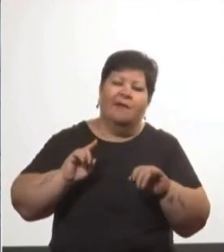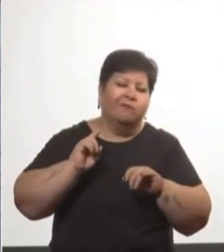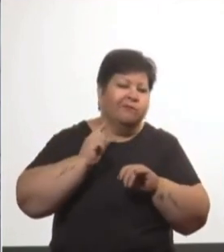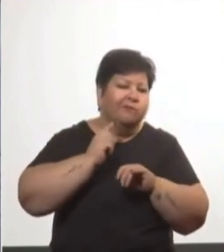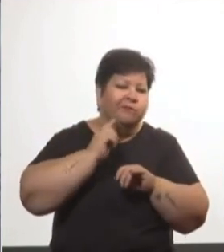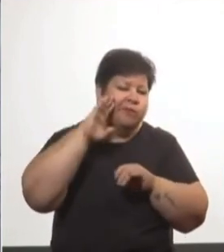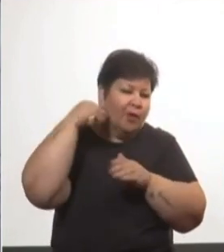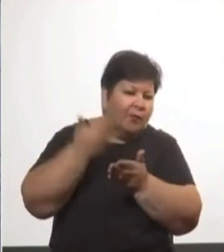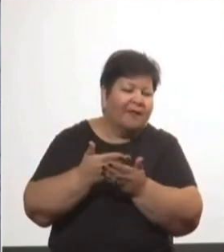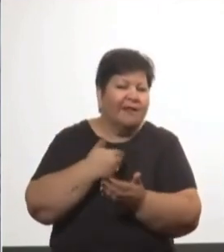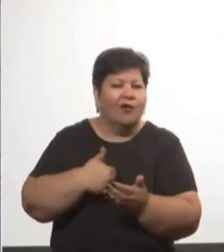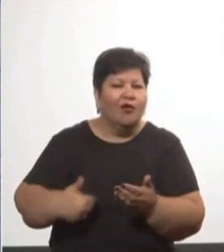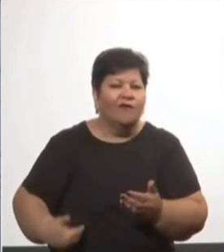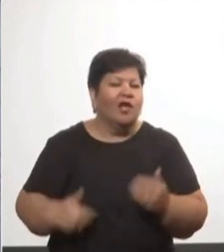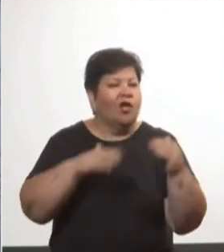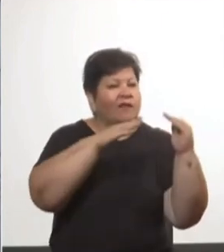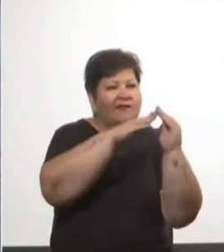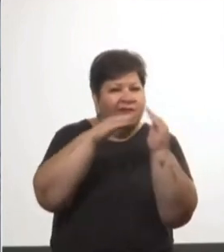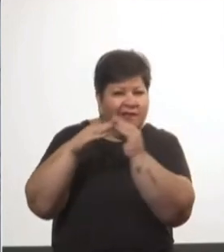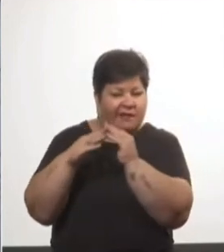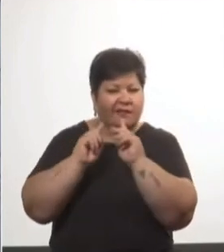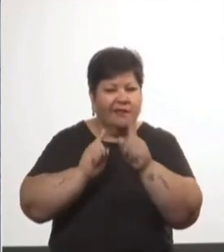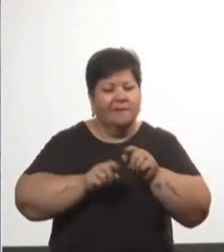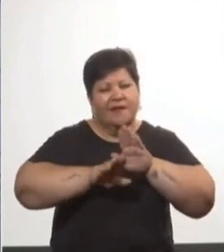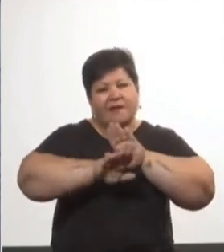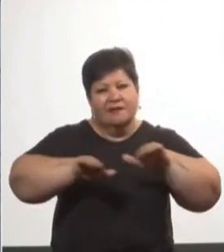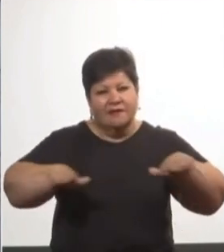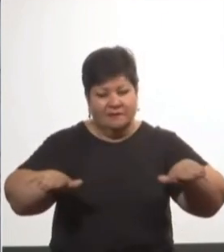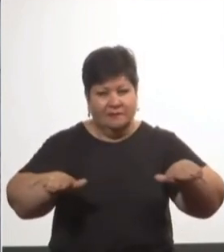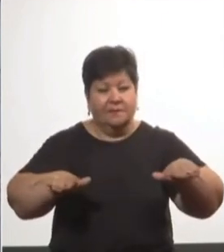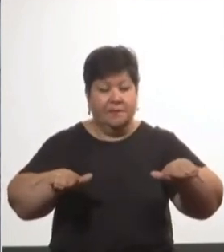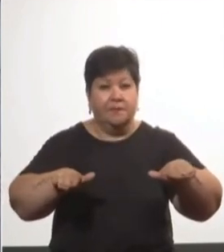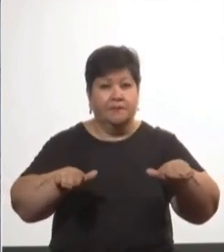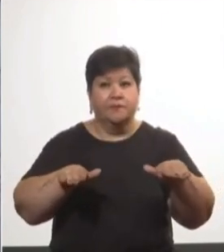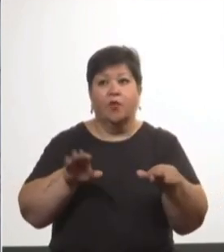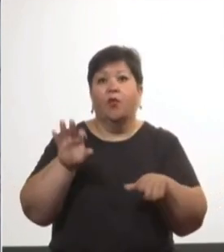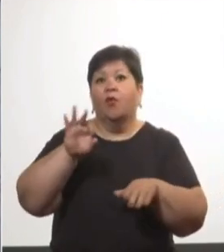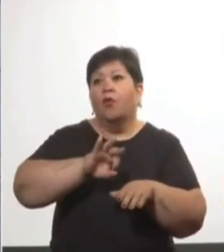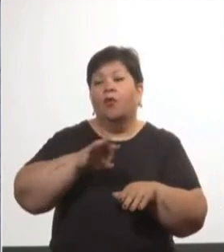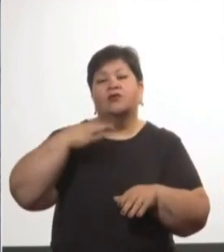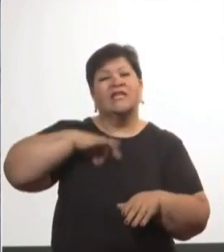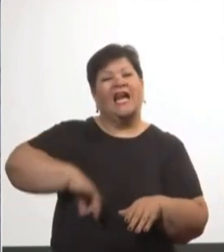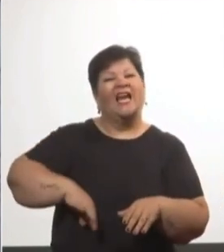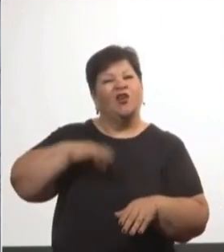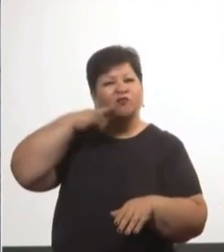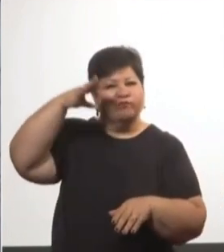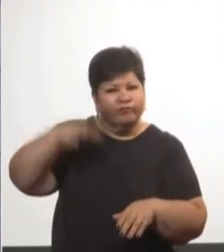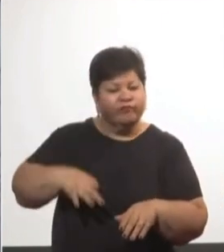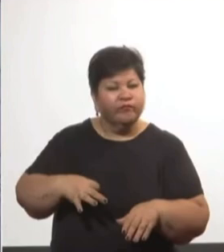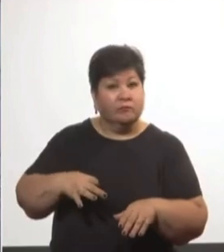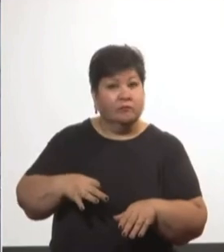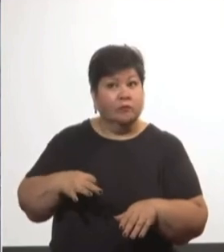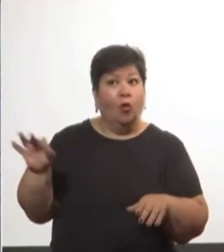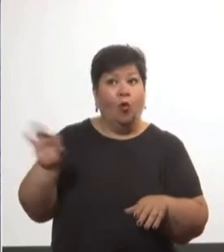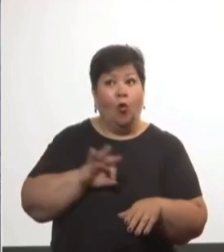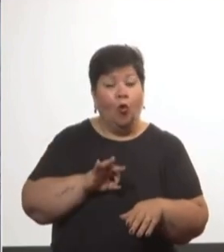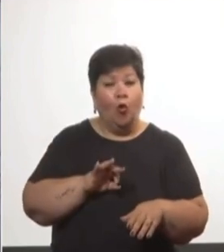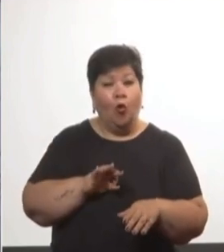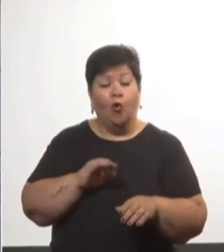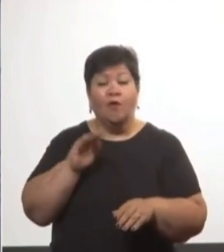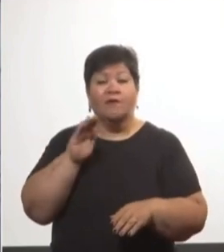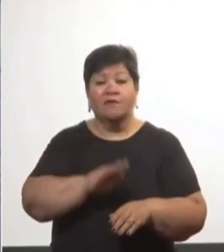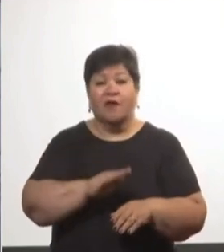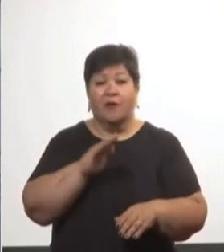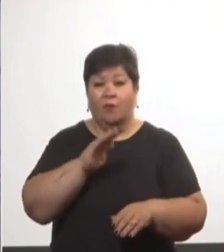la vivienda, la no caída del salario real o la reducción de la deuda pública.